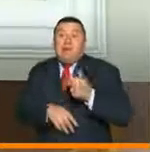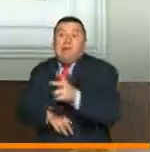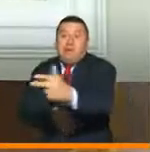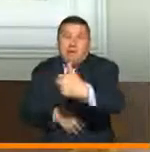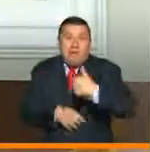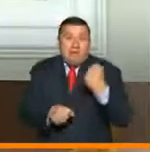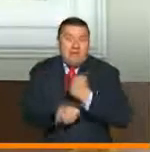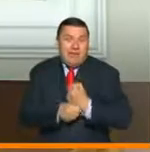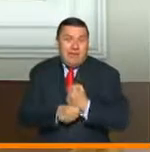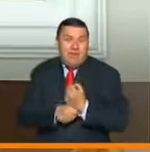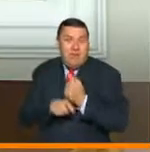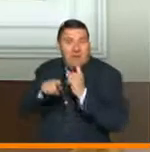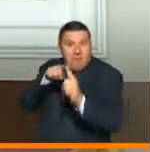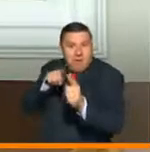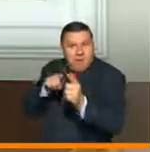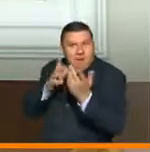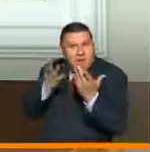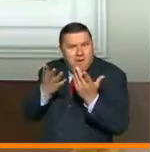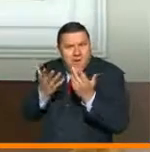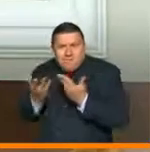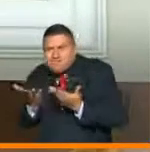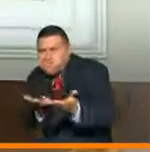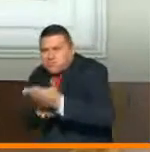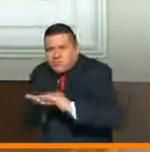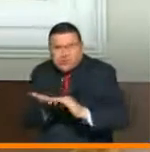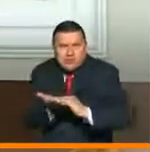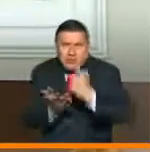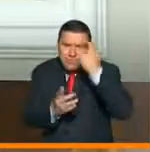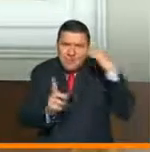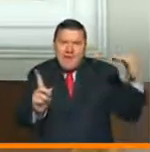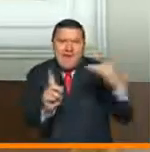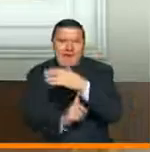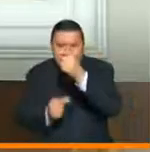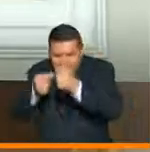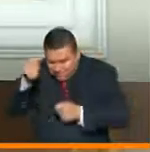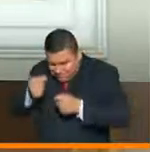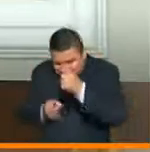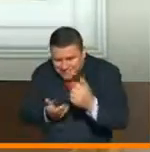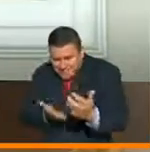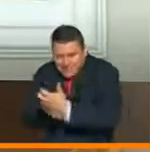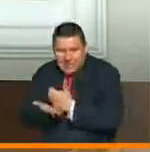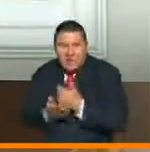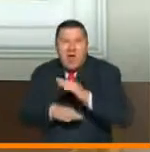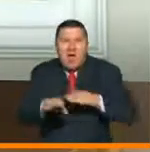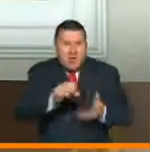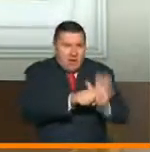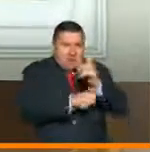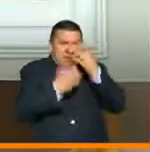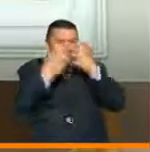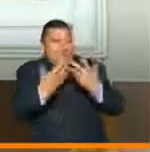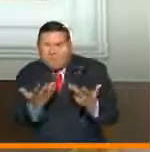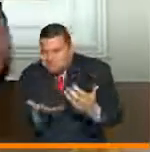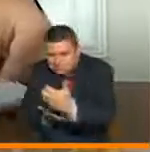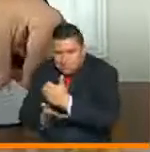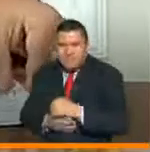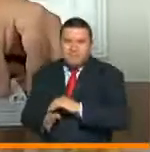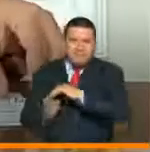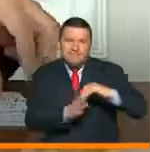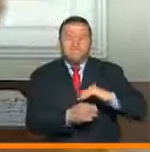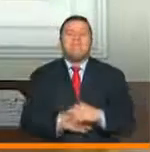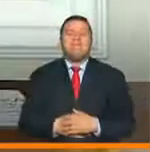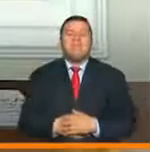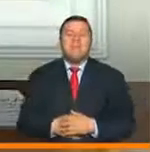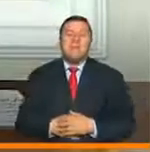necesitan un mecanismo para enfrentar las afectaciones financieras que les ha dejado la pandemia y también